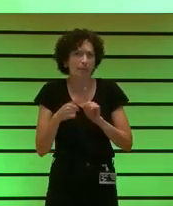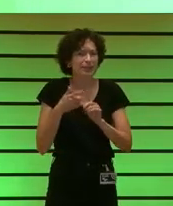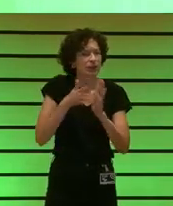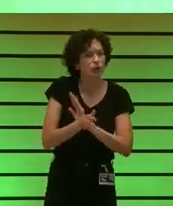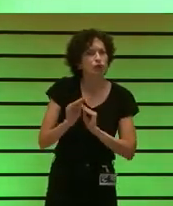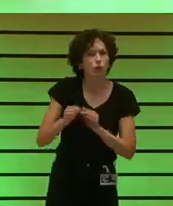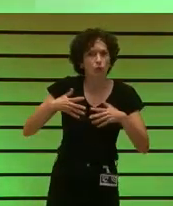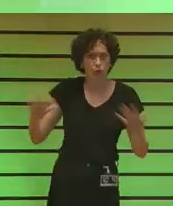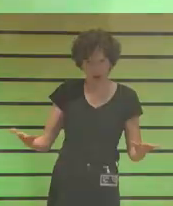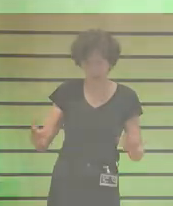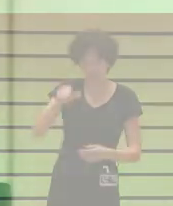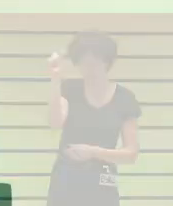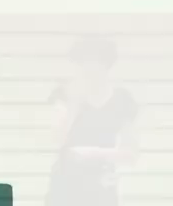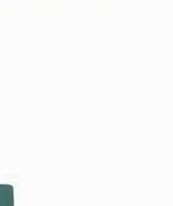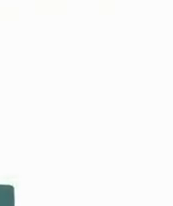vídeo.